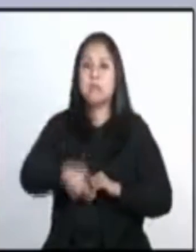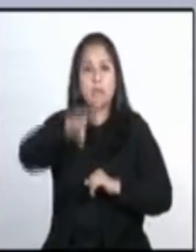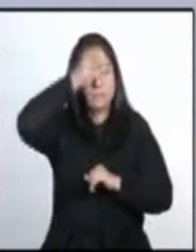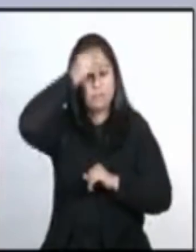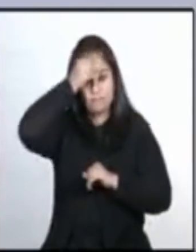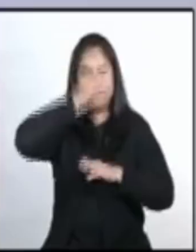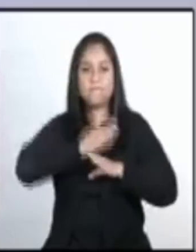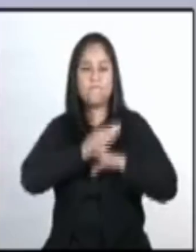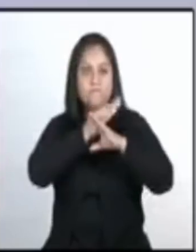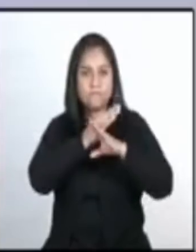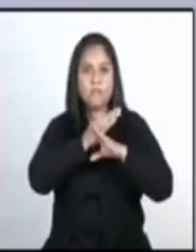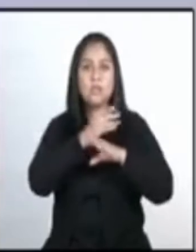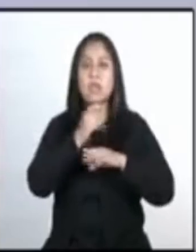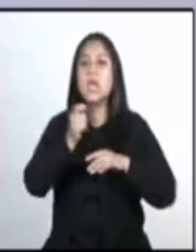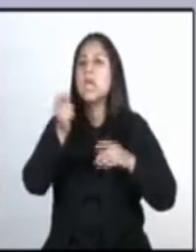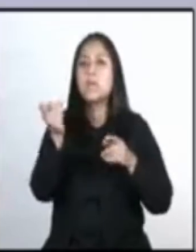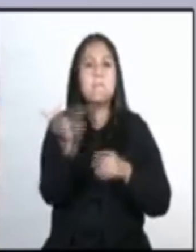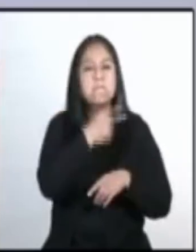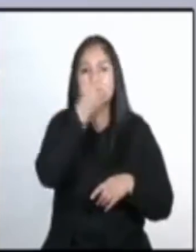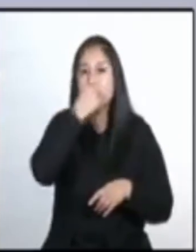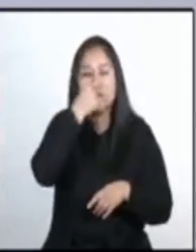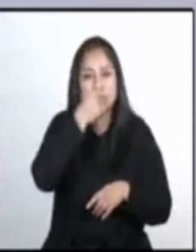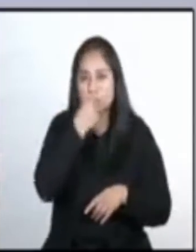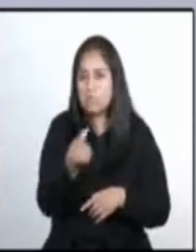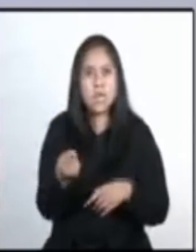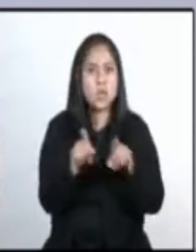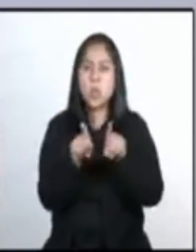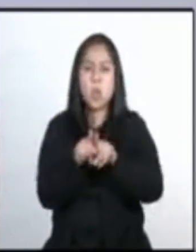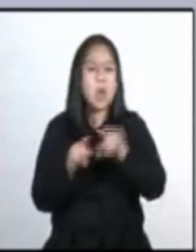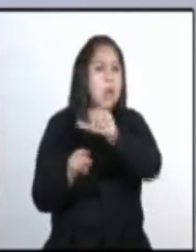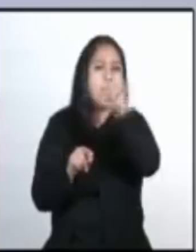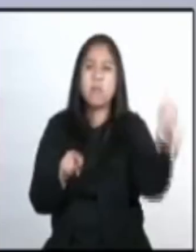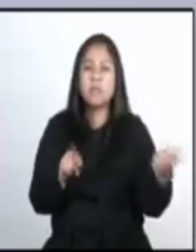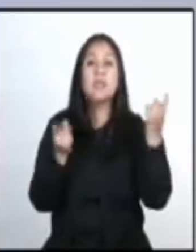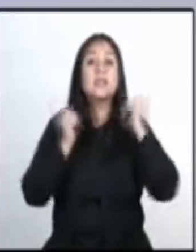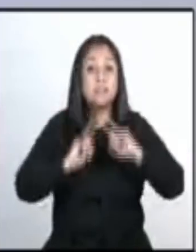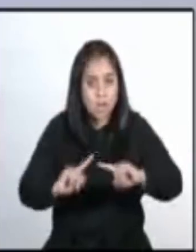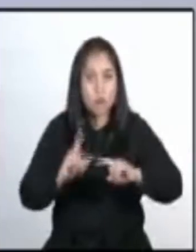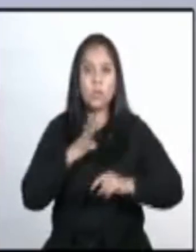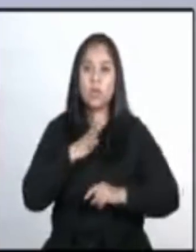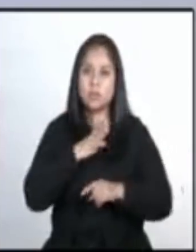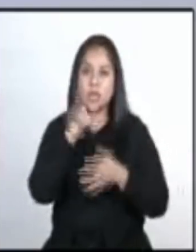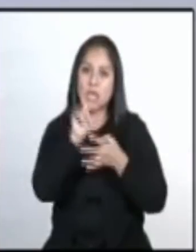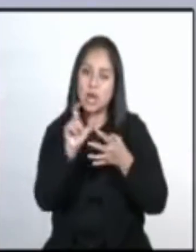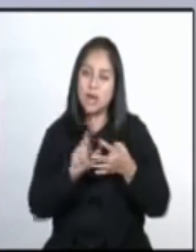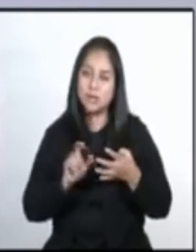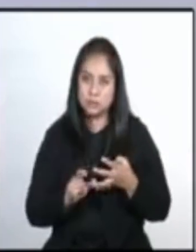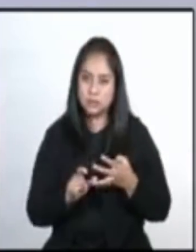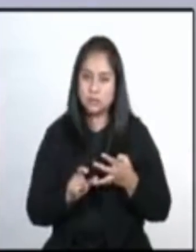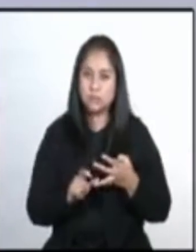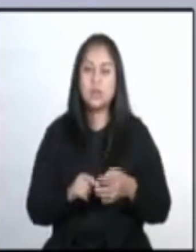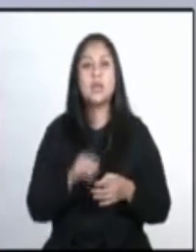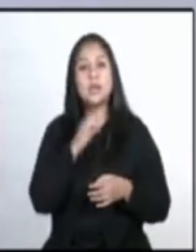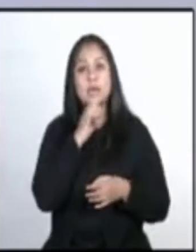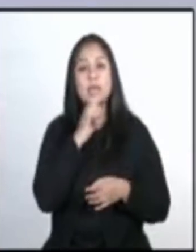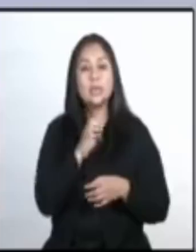enfrentarla, que es una gripe, como ha sido muchas gripes, pero que tiene una característica, que es